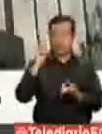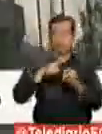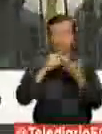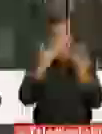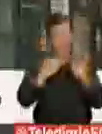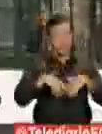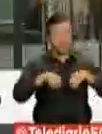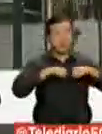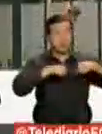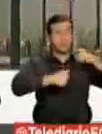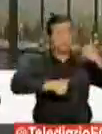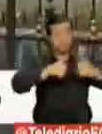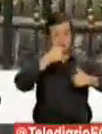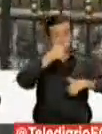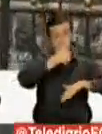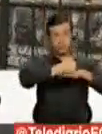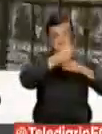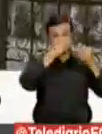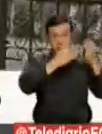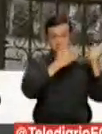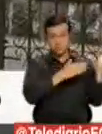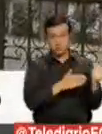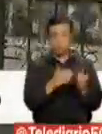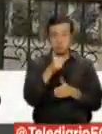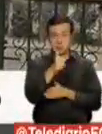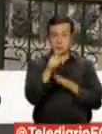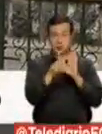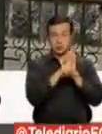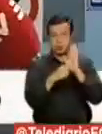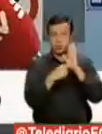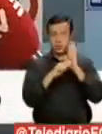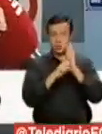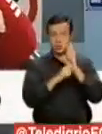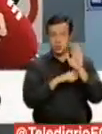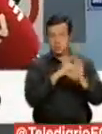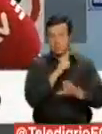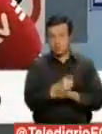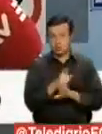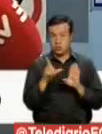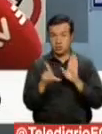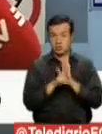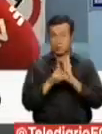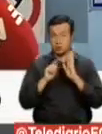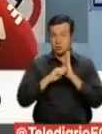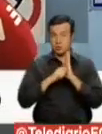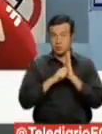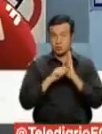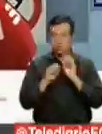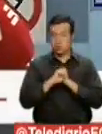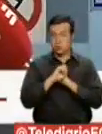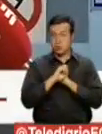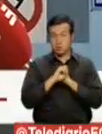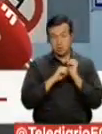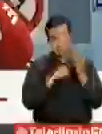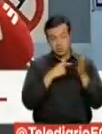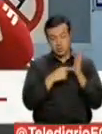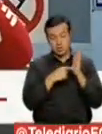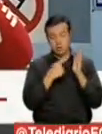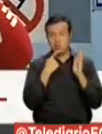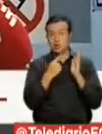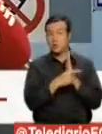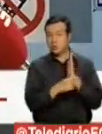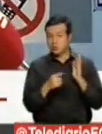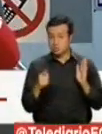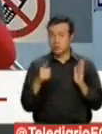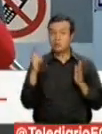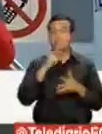que se agote ese proceso judicial, según lo dispone la propia ley de Contraloría. La ley de la Contraloría General de la República establece